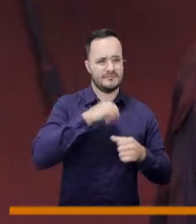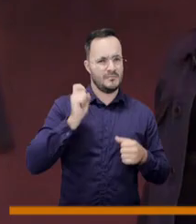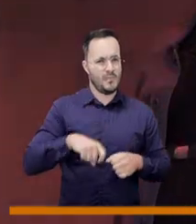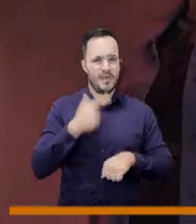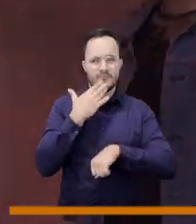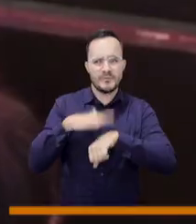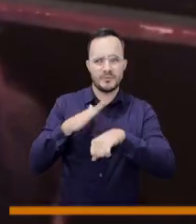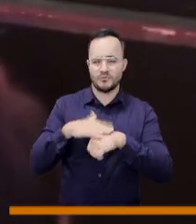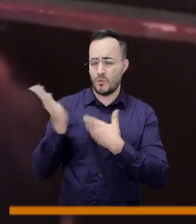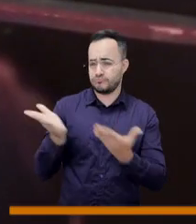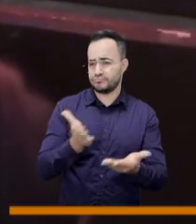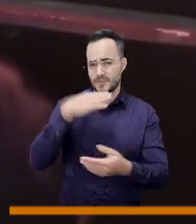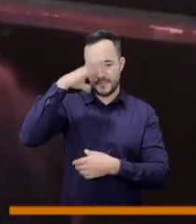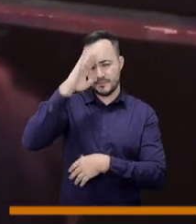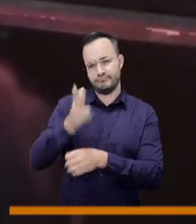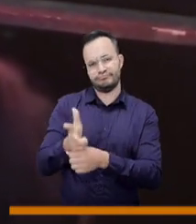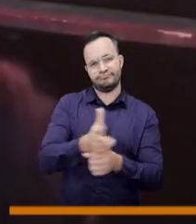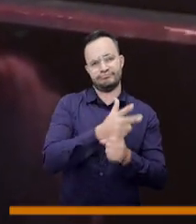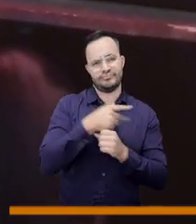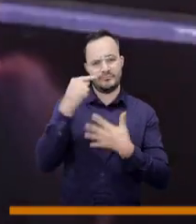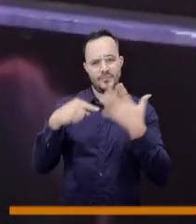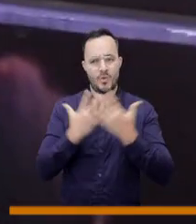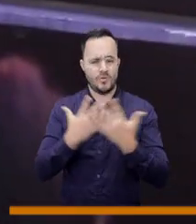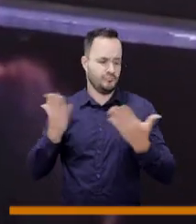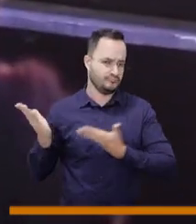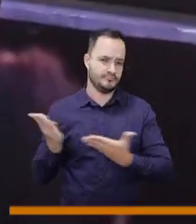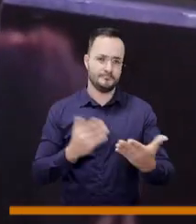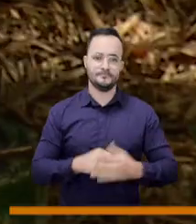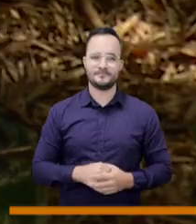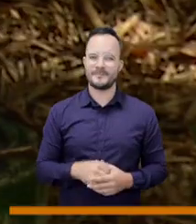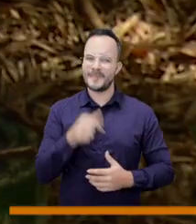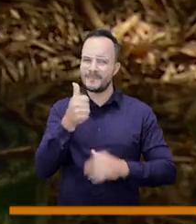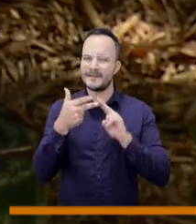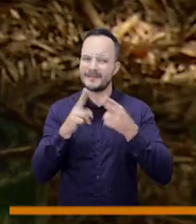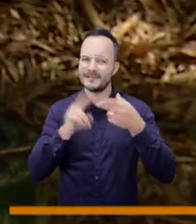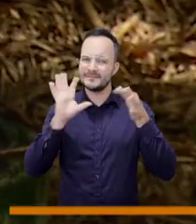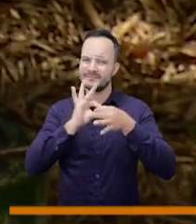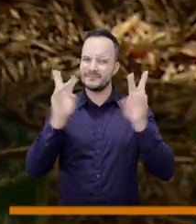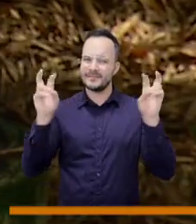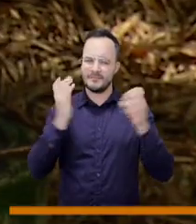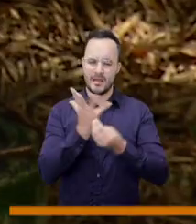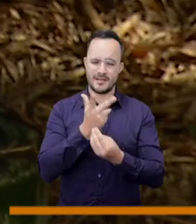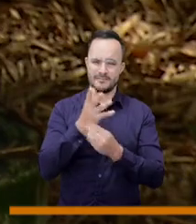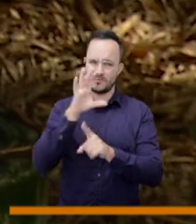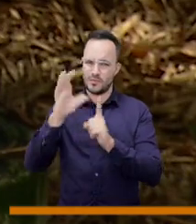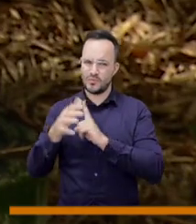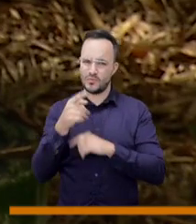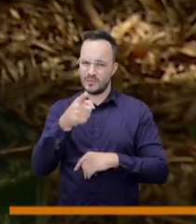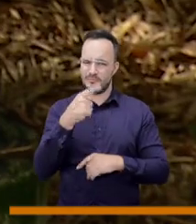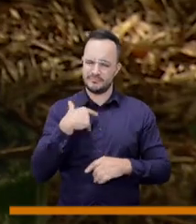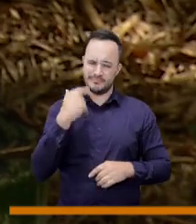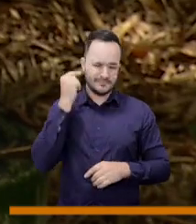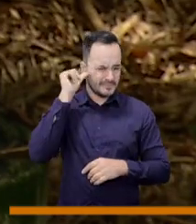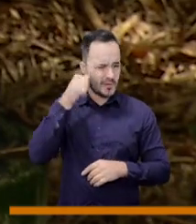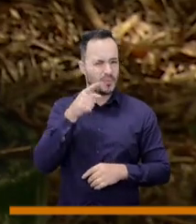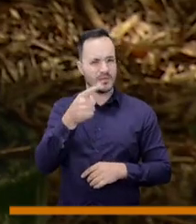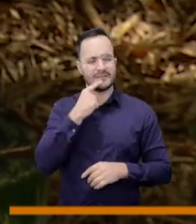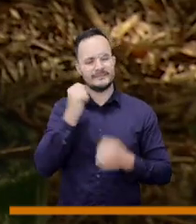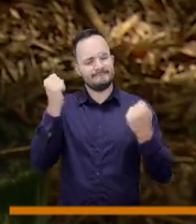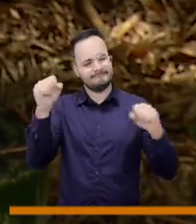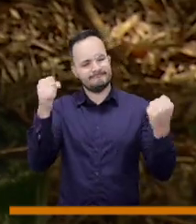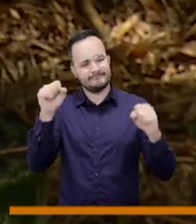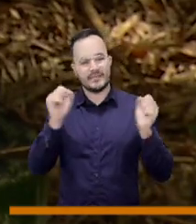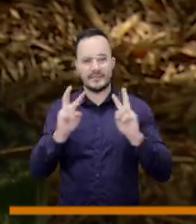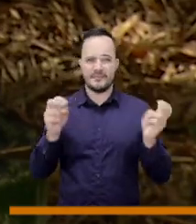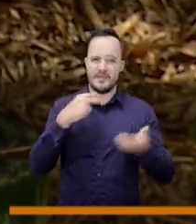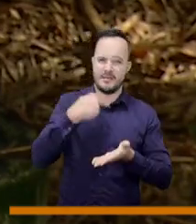rodar las películas en Medellín. Bueno, y hay otro punto relacionado precisamente con este tema del arte y la cultura, y es que a usted le ha preocupado